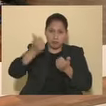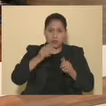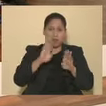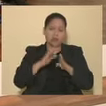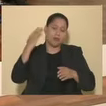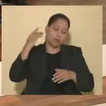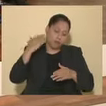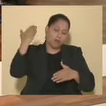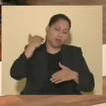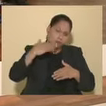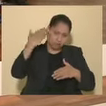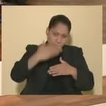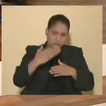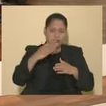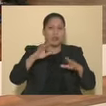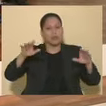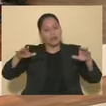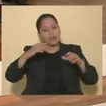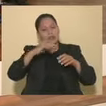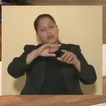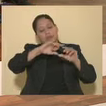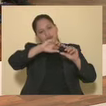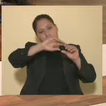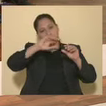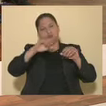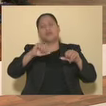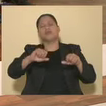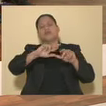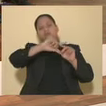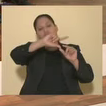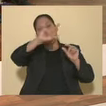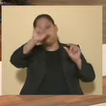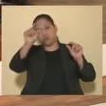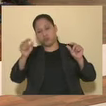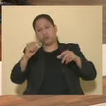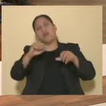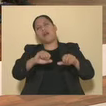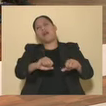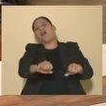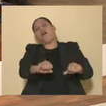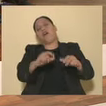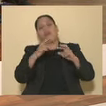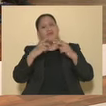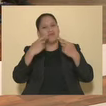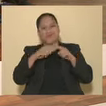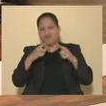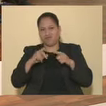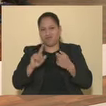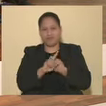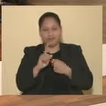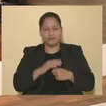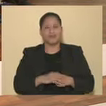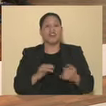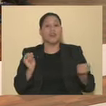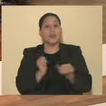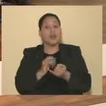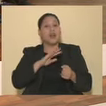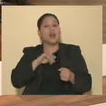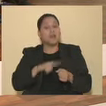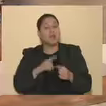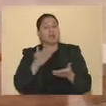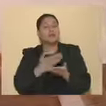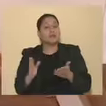misticismo, sino también pues, la Inquisición. Y eran muchos. Interesante, gran historia la también. La Inquisición española, exacto. Oye, y animales,